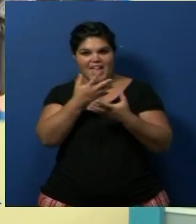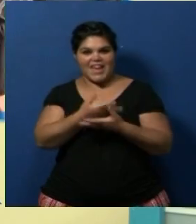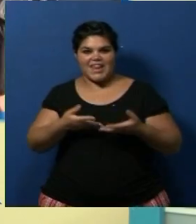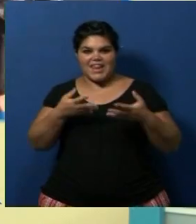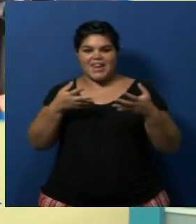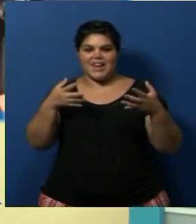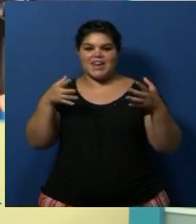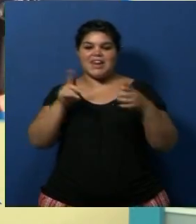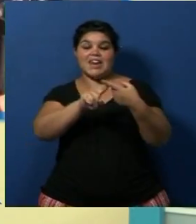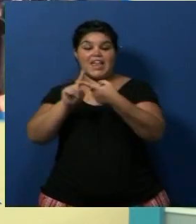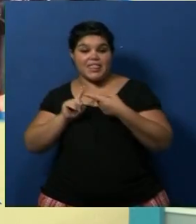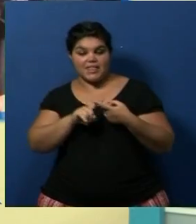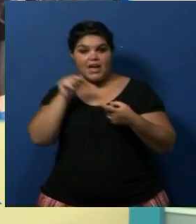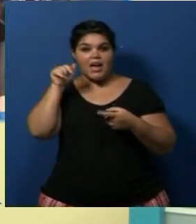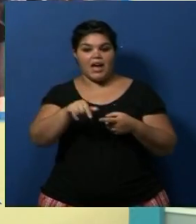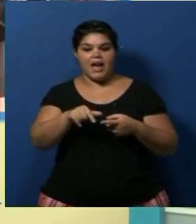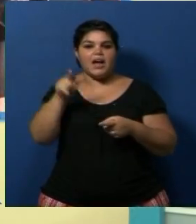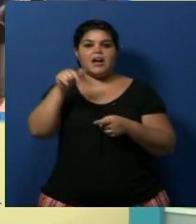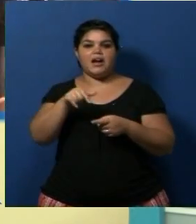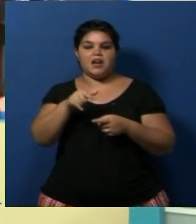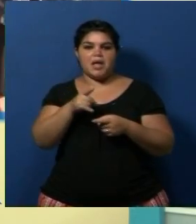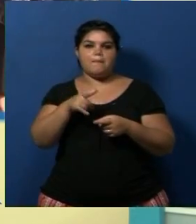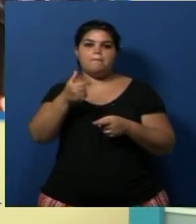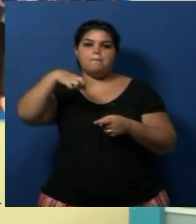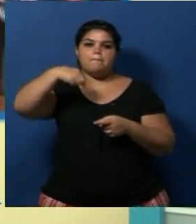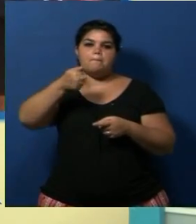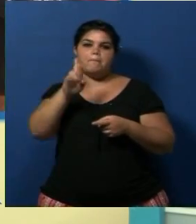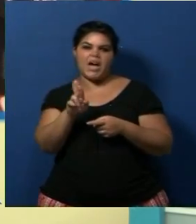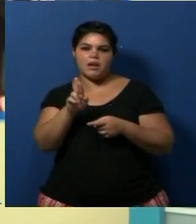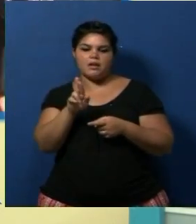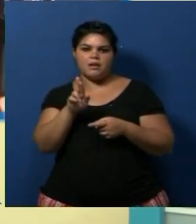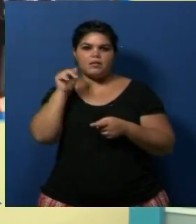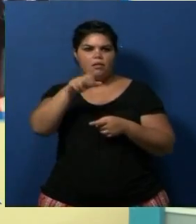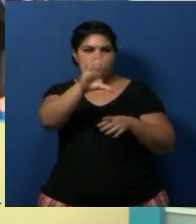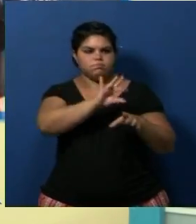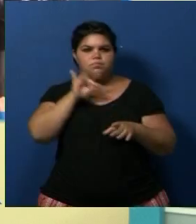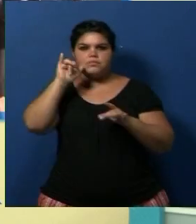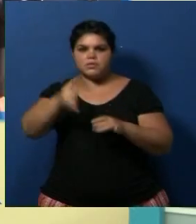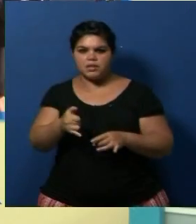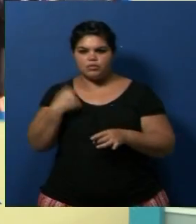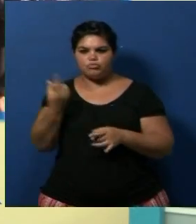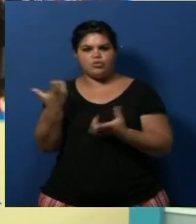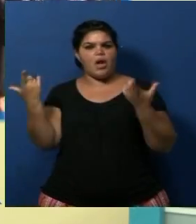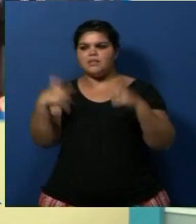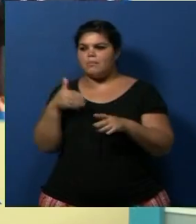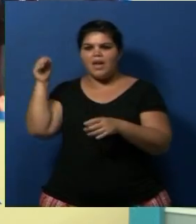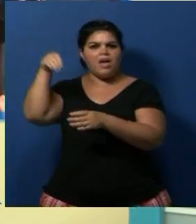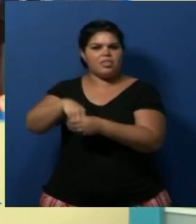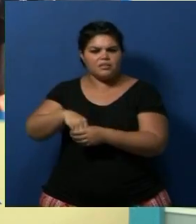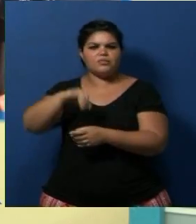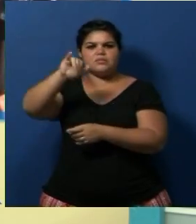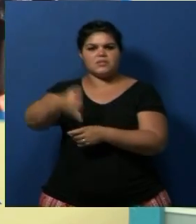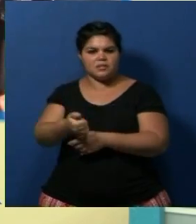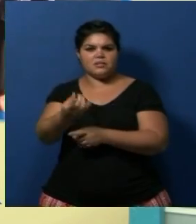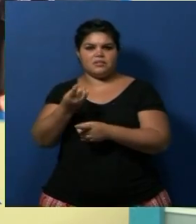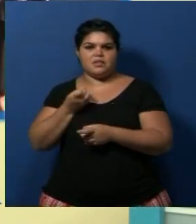para una comunicación no sexista, y es que tenemos que participar de la Asamblea. Digo, más allá de que nuestra opinión